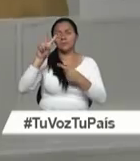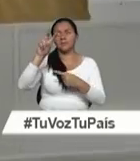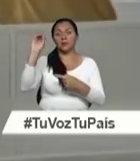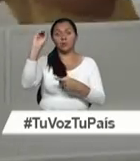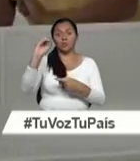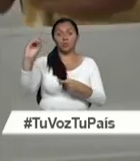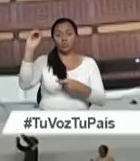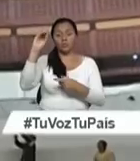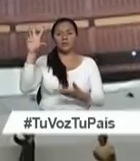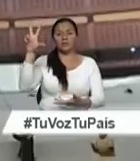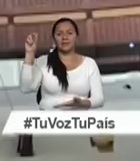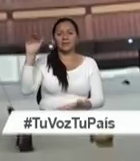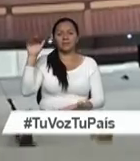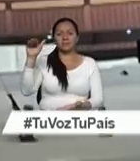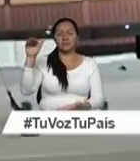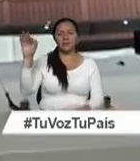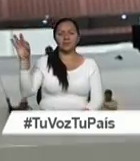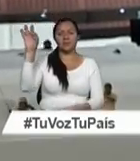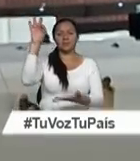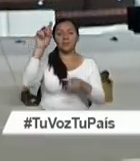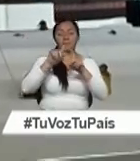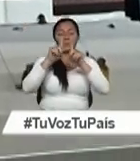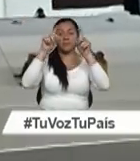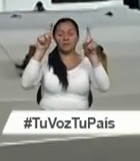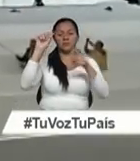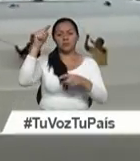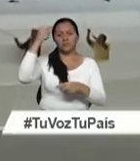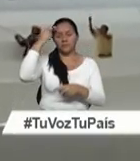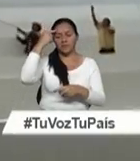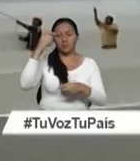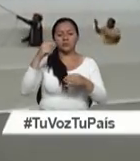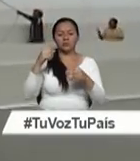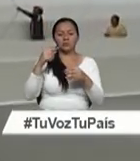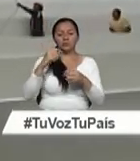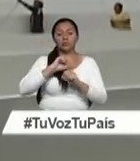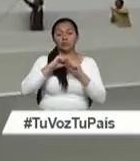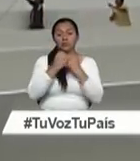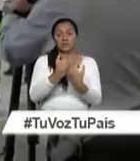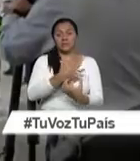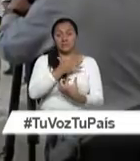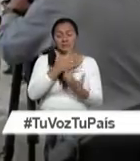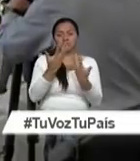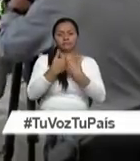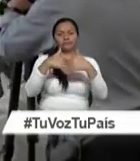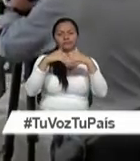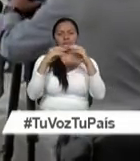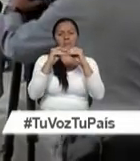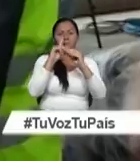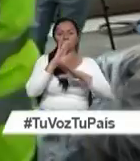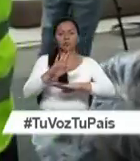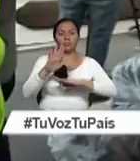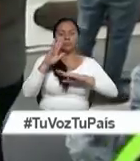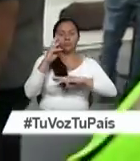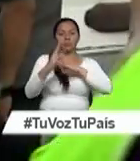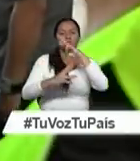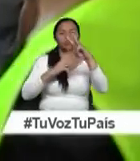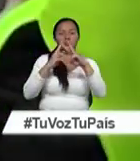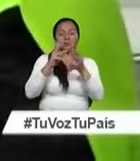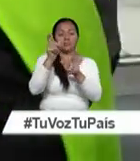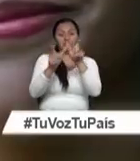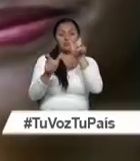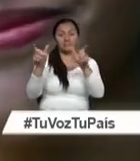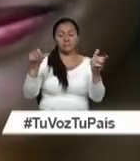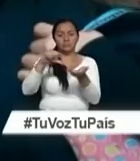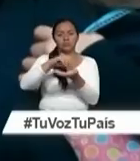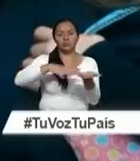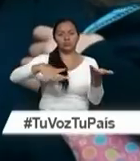30.000 representantes de empresas, gobiernos y la sociedad civil esperan revitalizar el compromiso mundial de pueblos, ciudades y